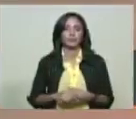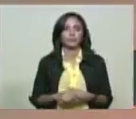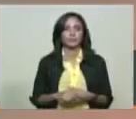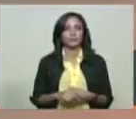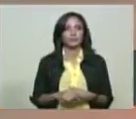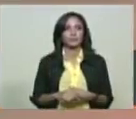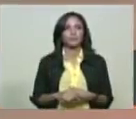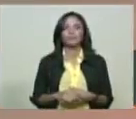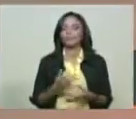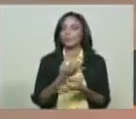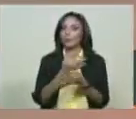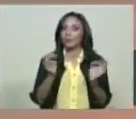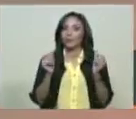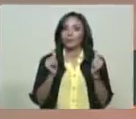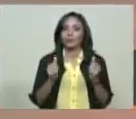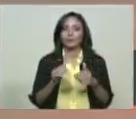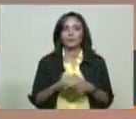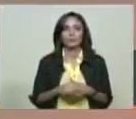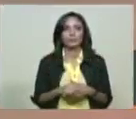extraordinario